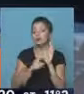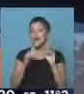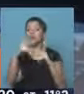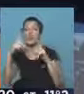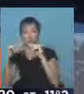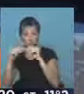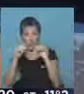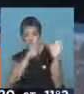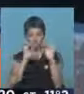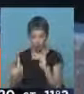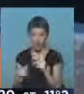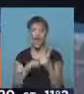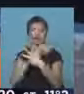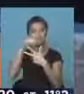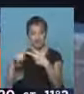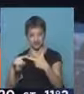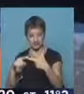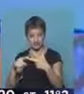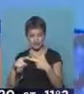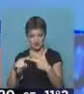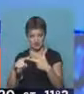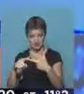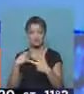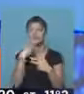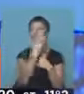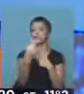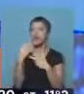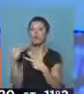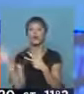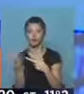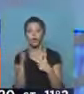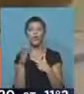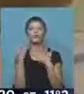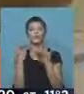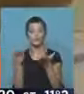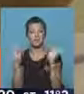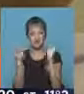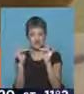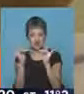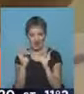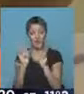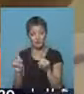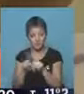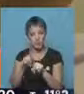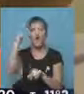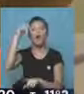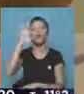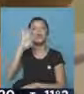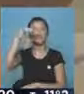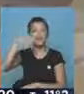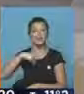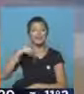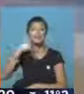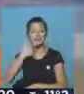servidores, son 13 los servidores maestros, están copiados en cada uno de los proveedores de Internet. Esos servidores, esa red, ese servicio, se llama DNS, perdón, Domain